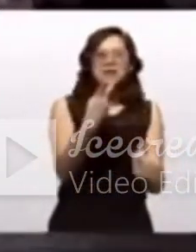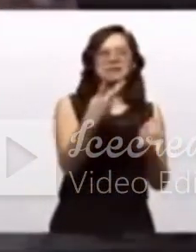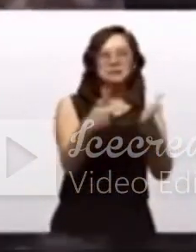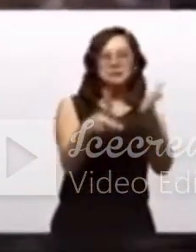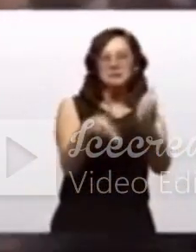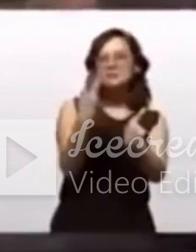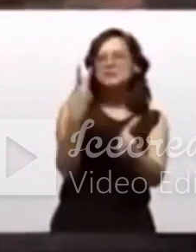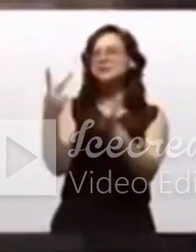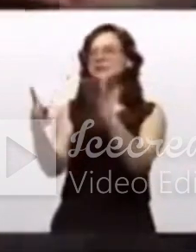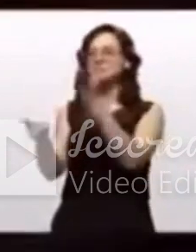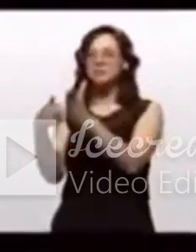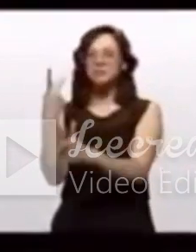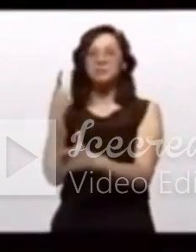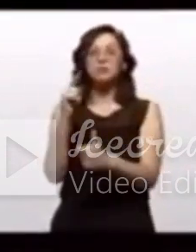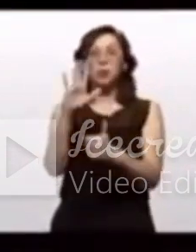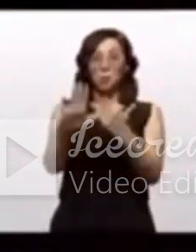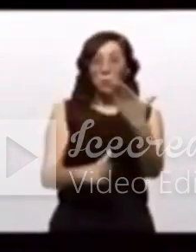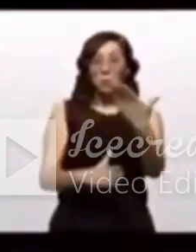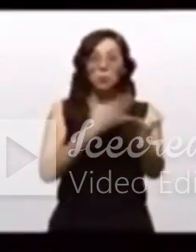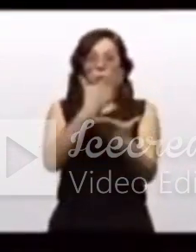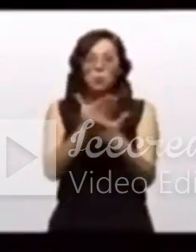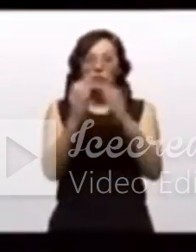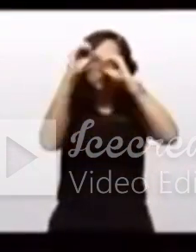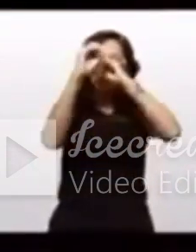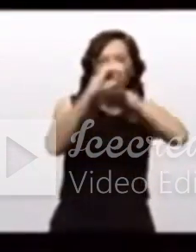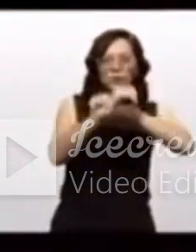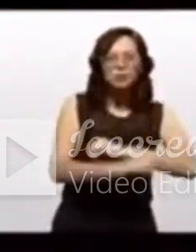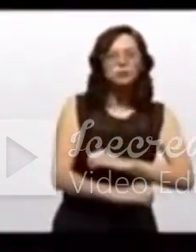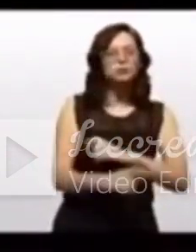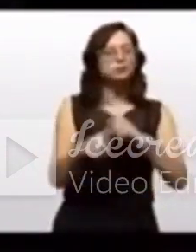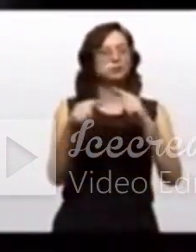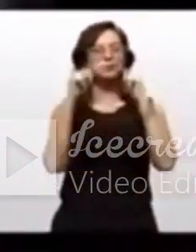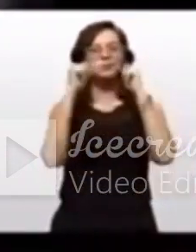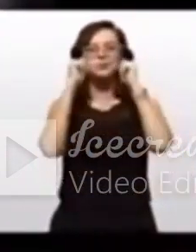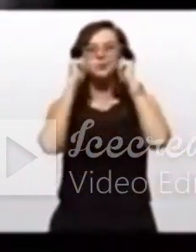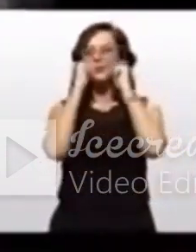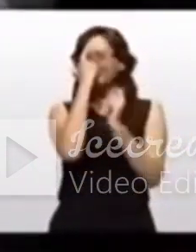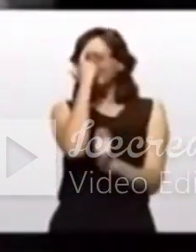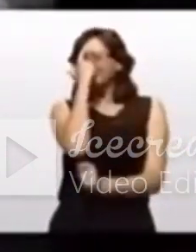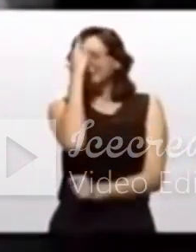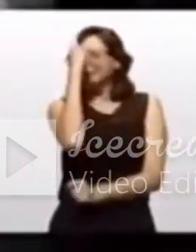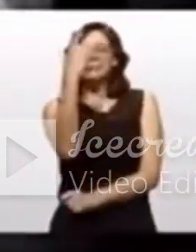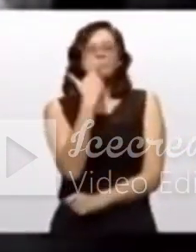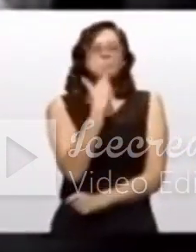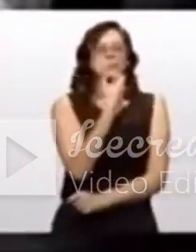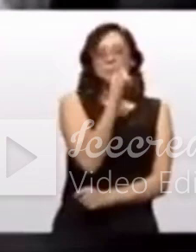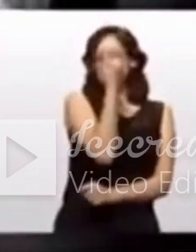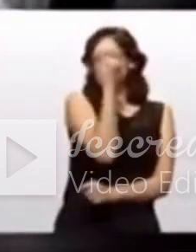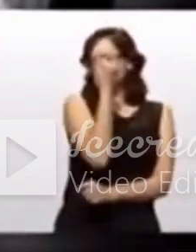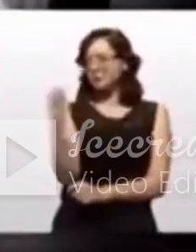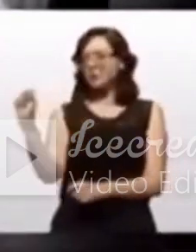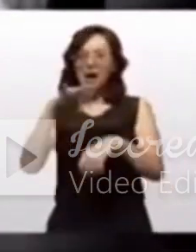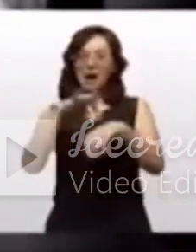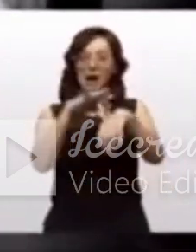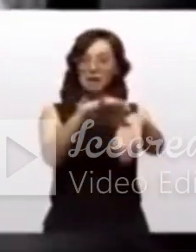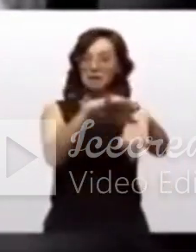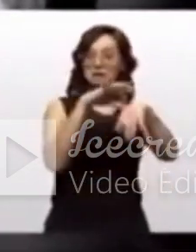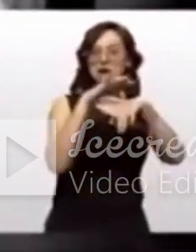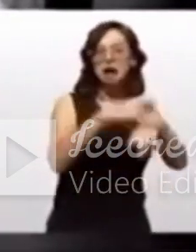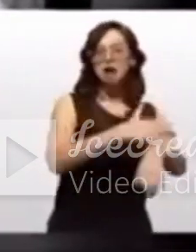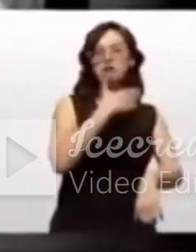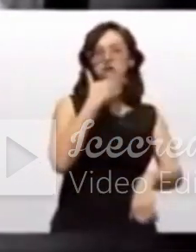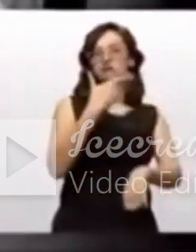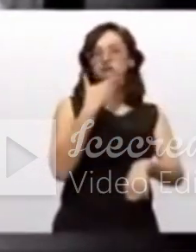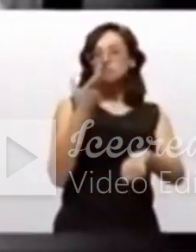párrafo. Su propuesta, aunque oscura, es brillante, pues con maestría inigualable transita del realismo cotidiano a